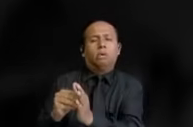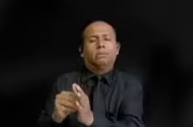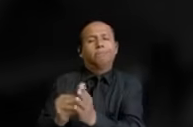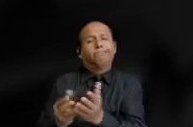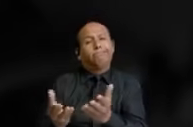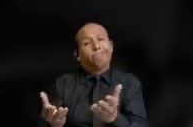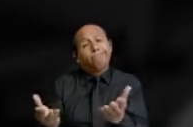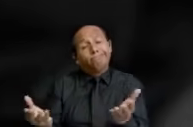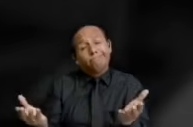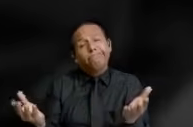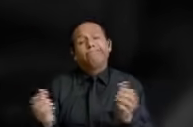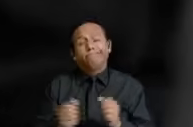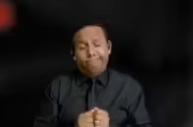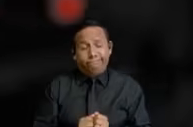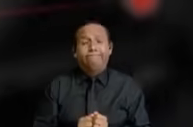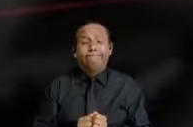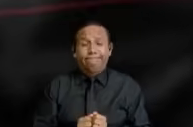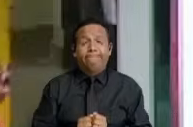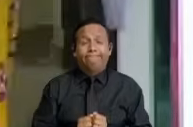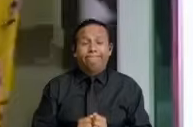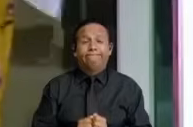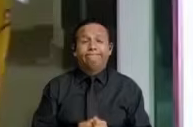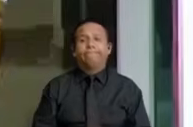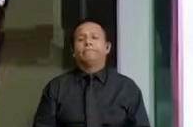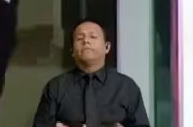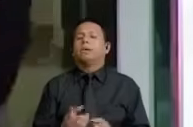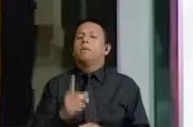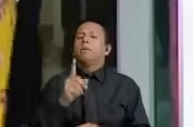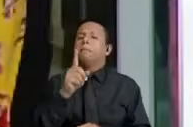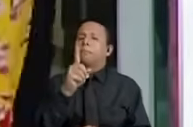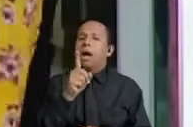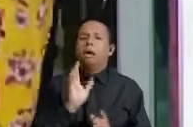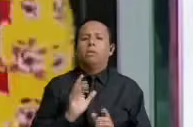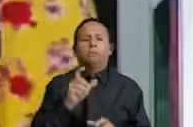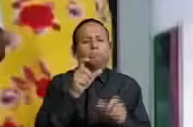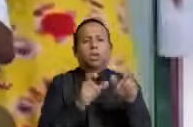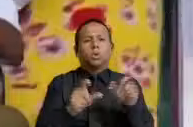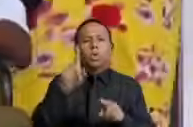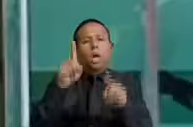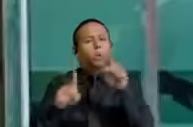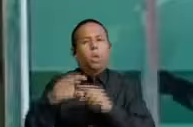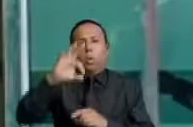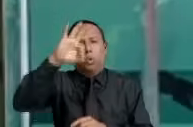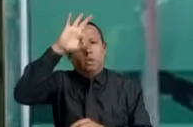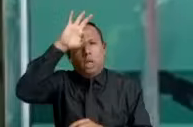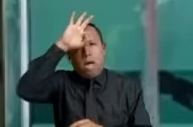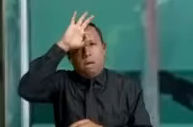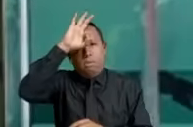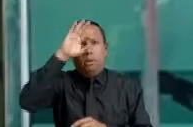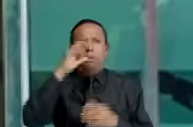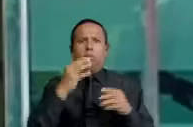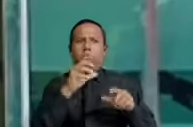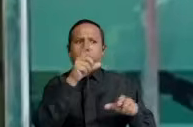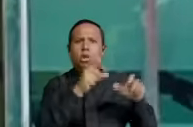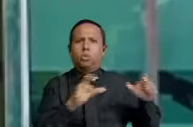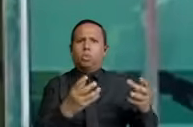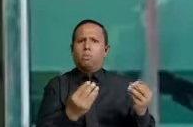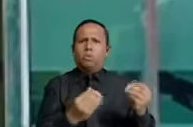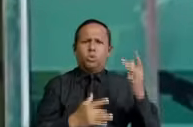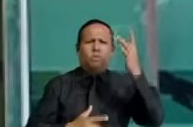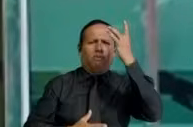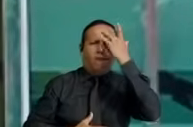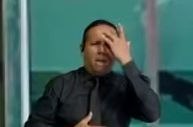convertirse en donantes de órganos sin embargo lo que pocos conocen es que la lista de espera de una